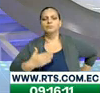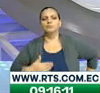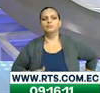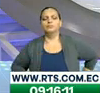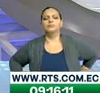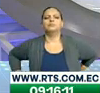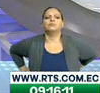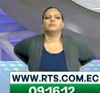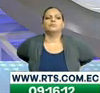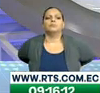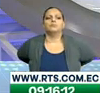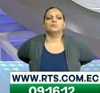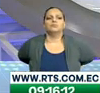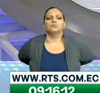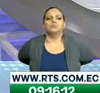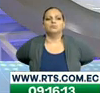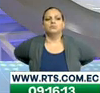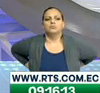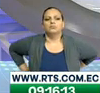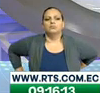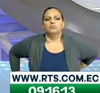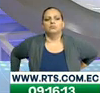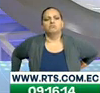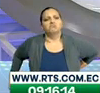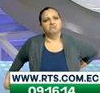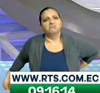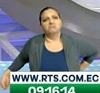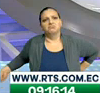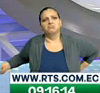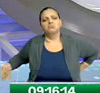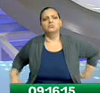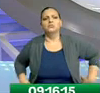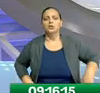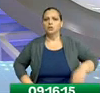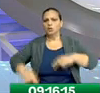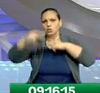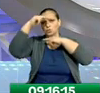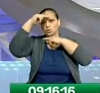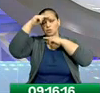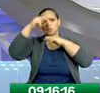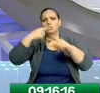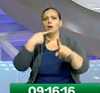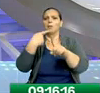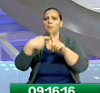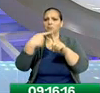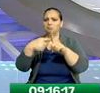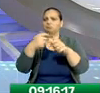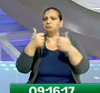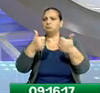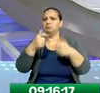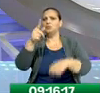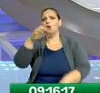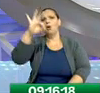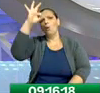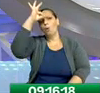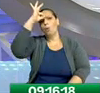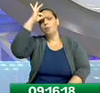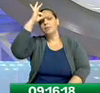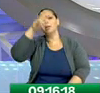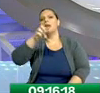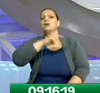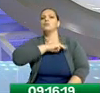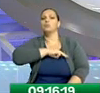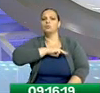la inauguración. Es una noticia positiva, este hospital Bicentenario, que va a albergar, obviamente, a la gente que tenga o que esté contagiada con